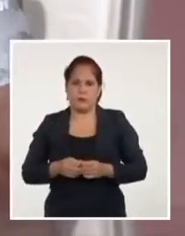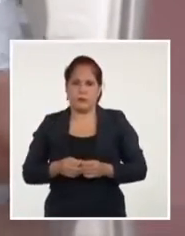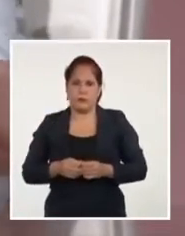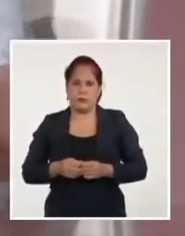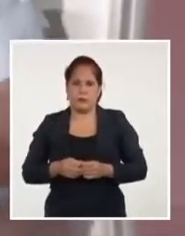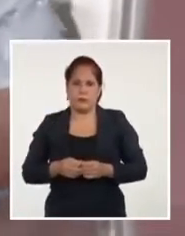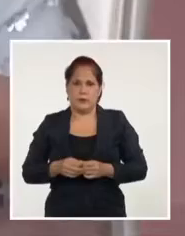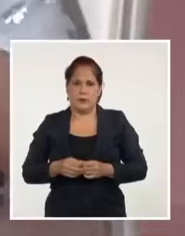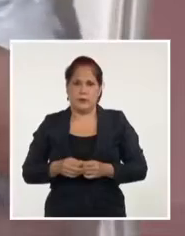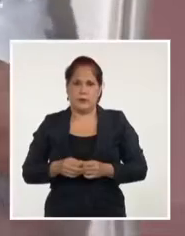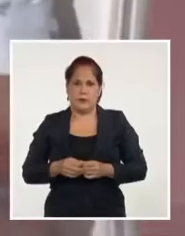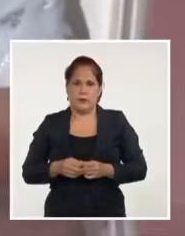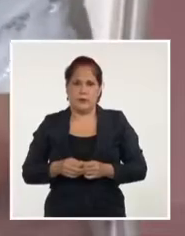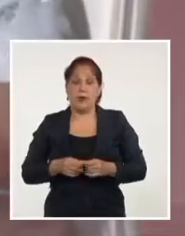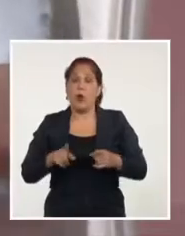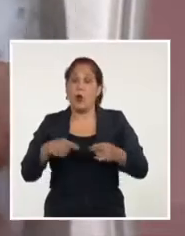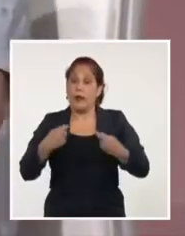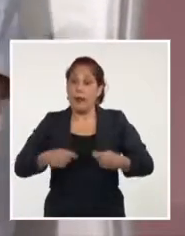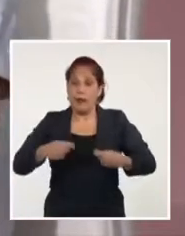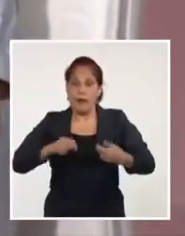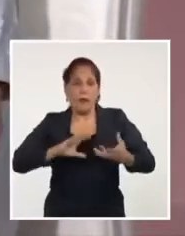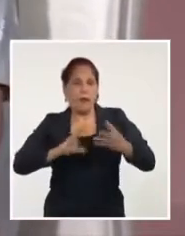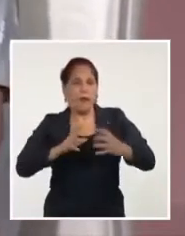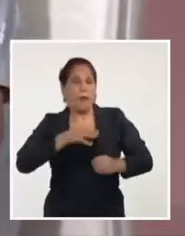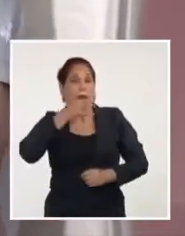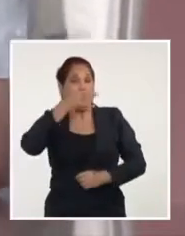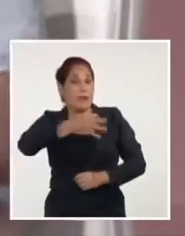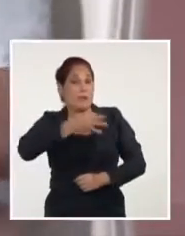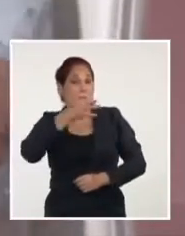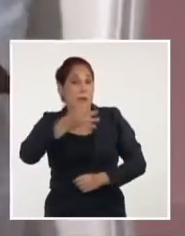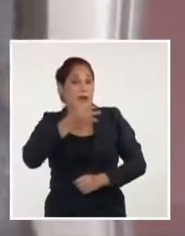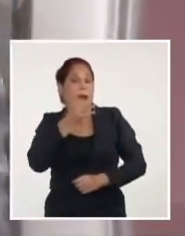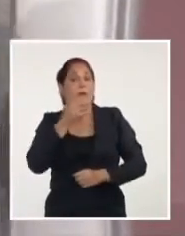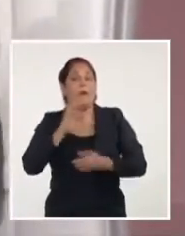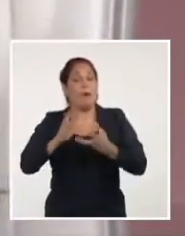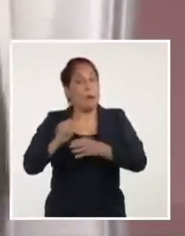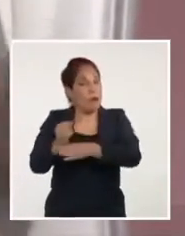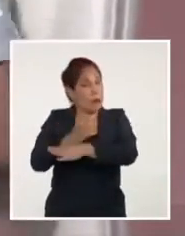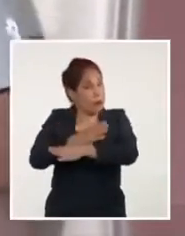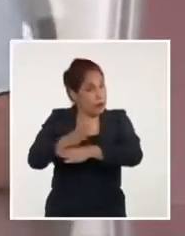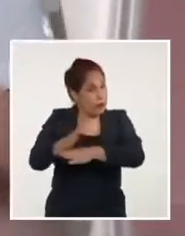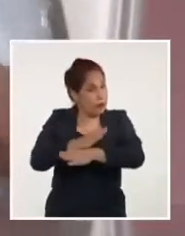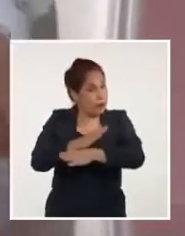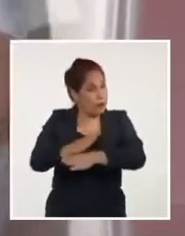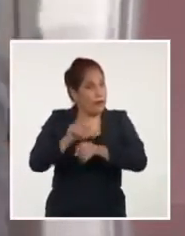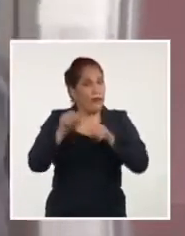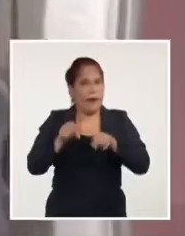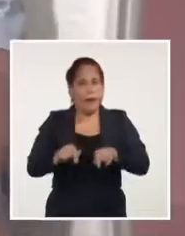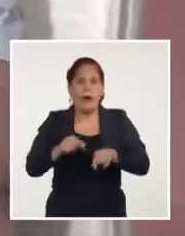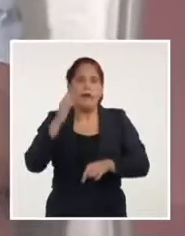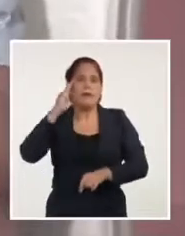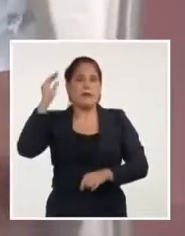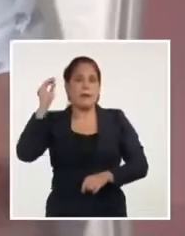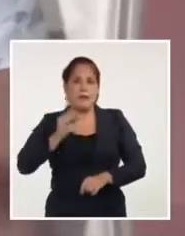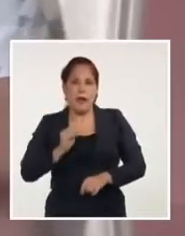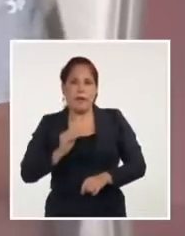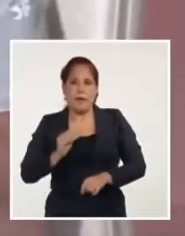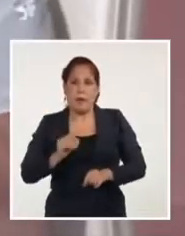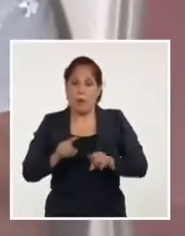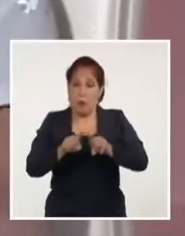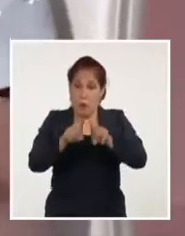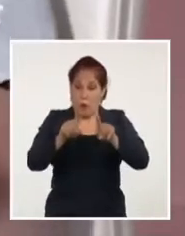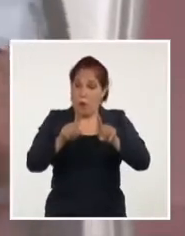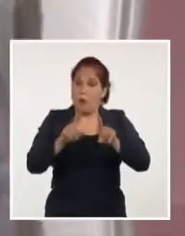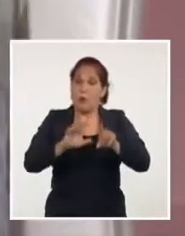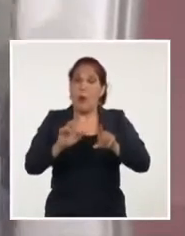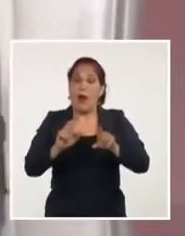muy clara, o sea, lo que tenemos es que buscarle una manera de expresión diferente, y por eso estamos viendo acá que existen, cuando usted los clasifica, pues fake